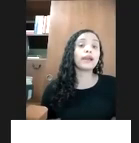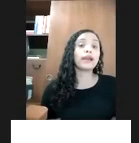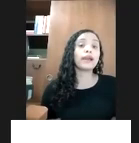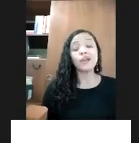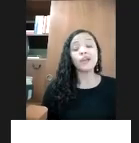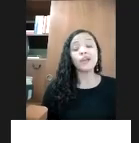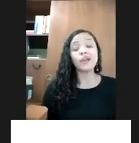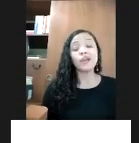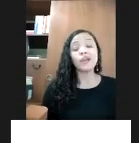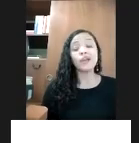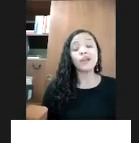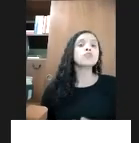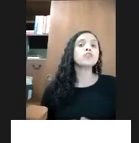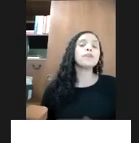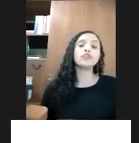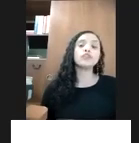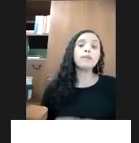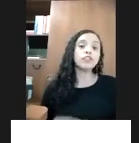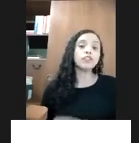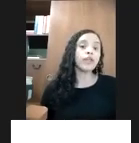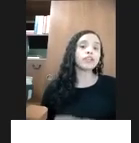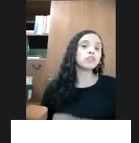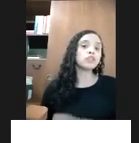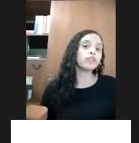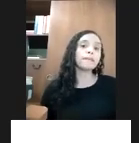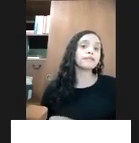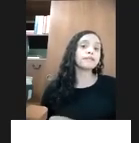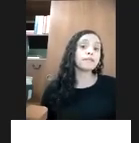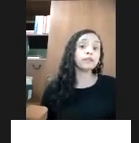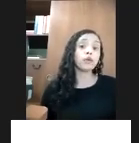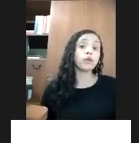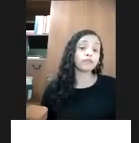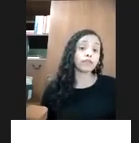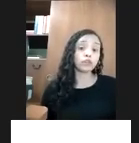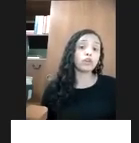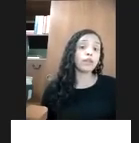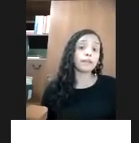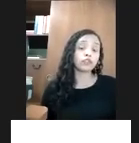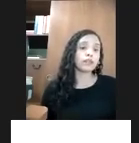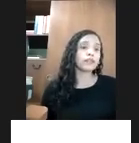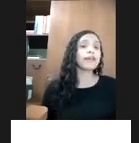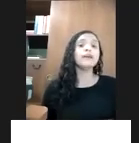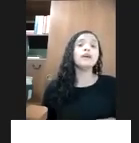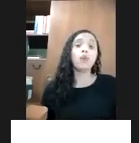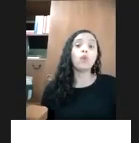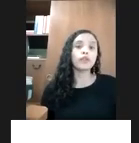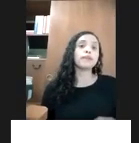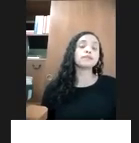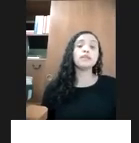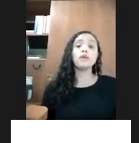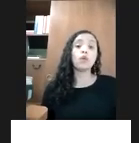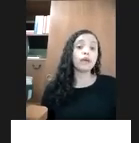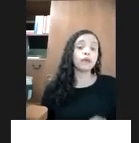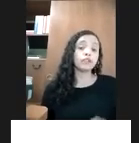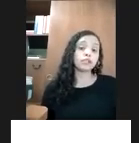de victimización. Además, en el caso de las personas mayores que sufren padecimientos o trastornos de la personalidad, cuadros